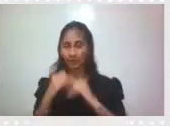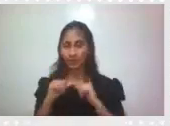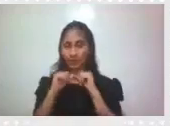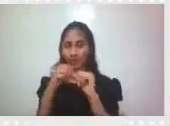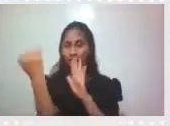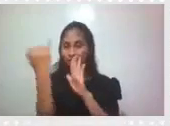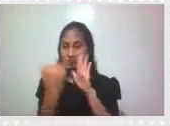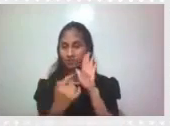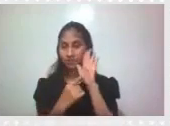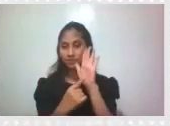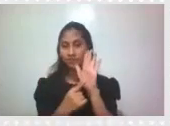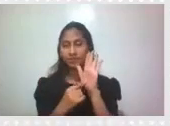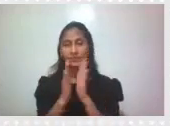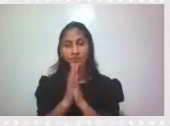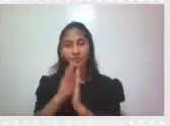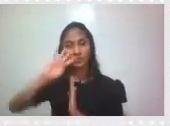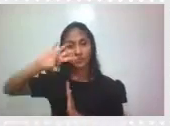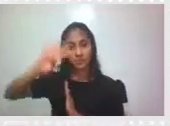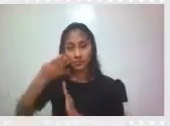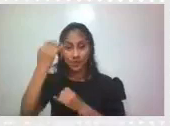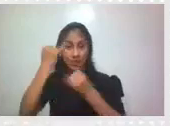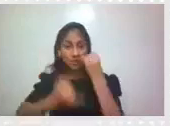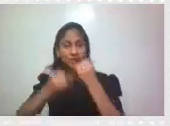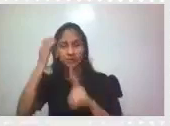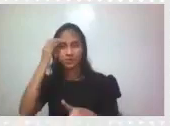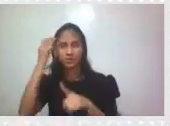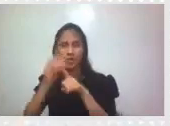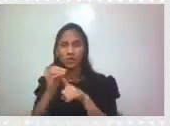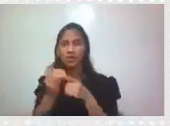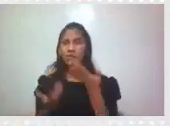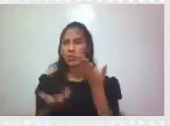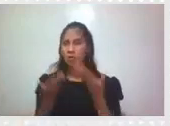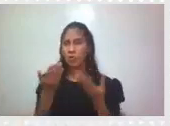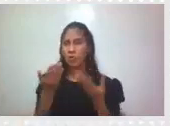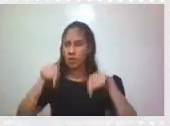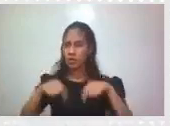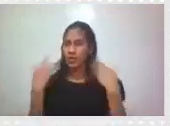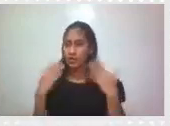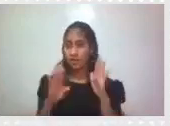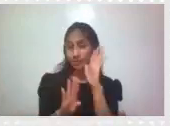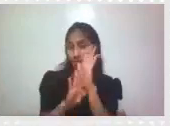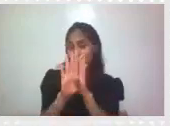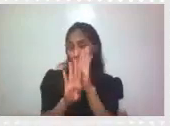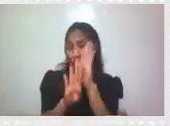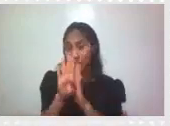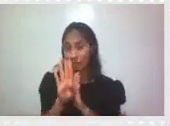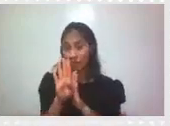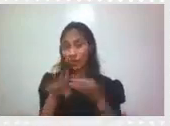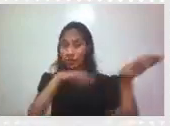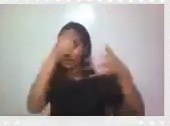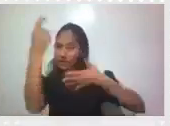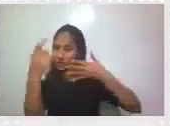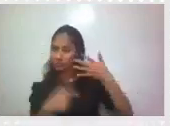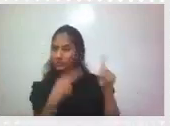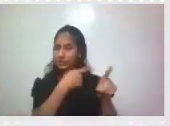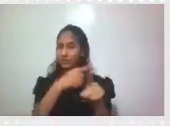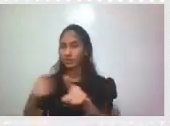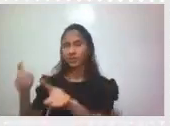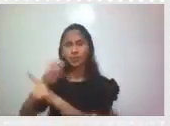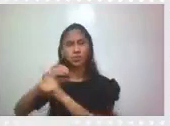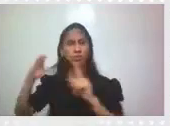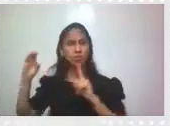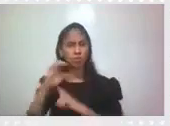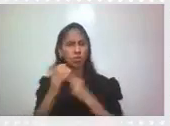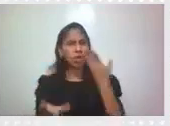favor. El cuarto y último objetivo a través del cual estamos desarrollando las acciones de interculturalidad tiene que